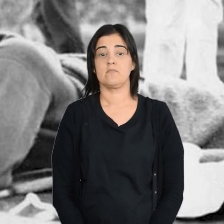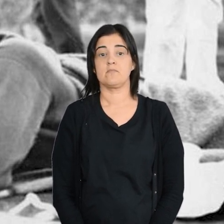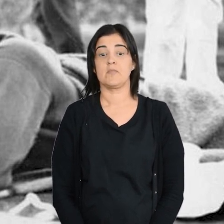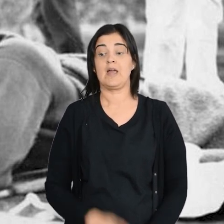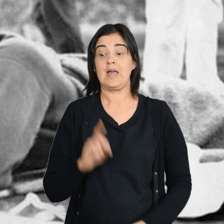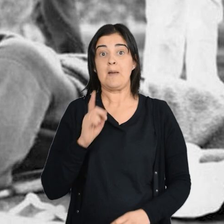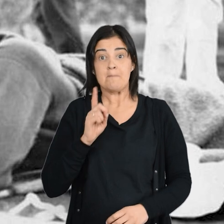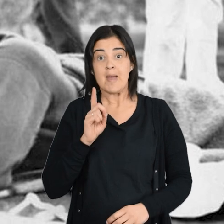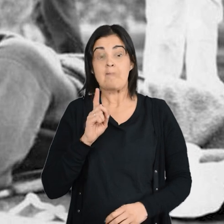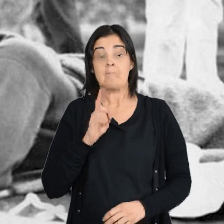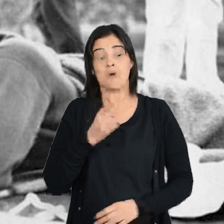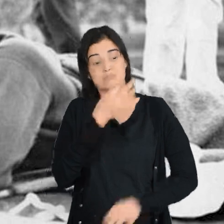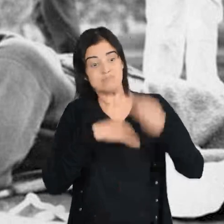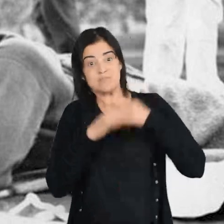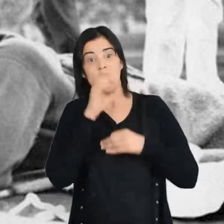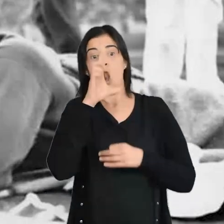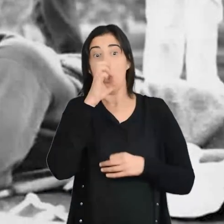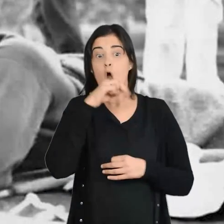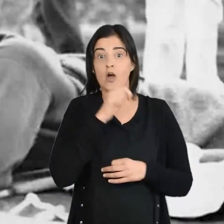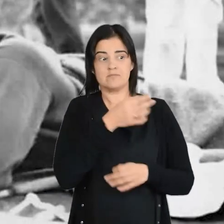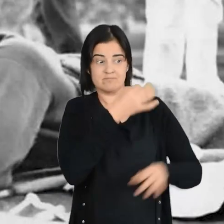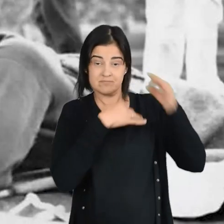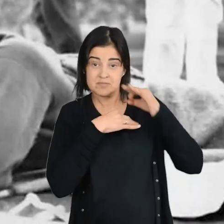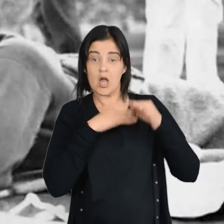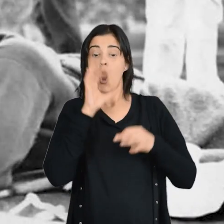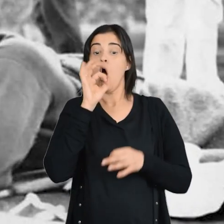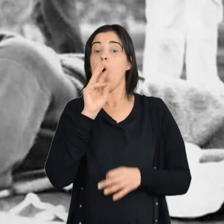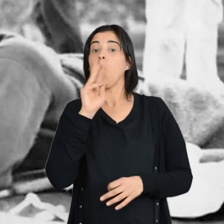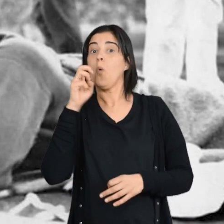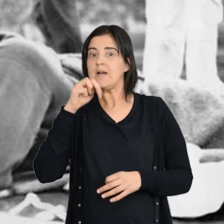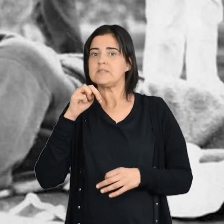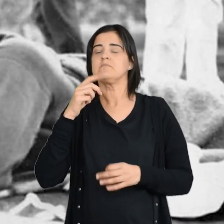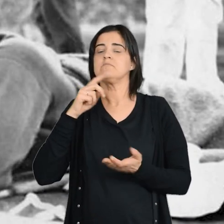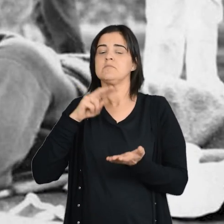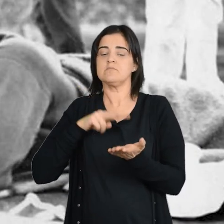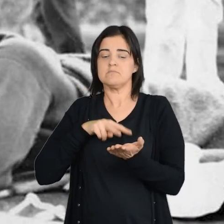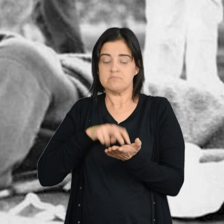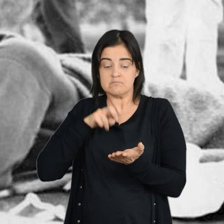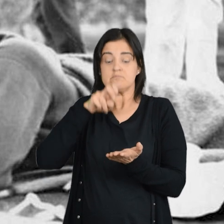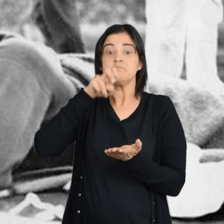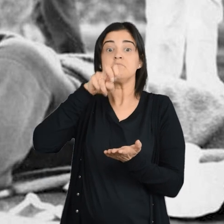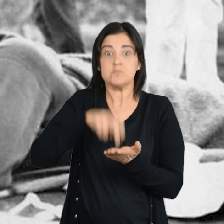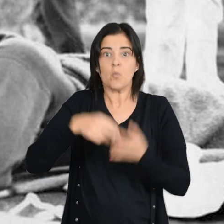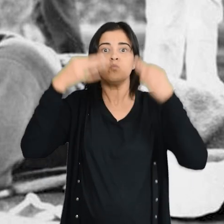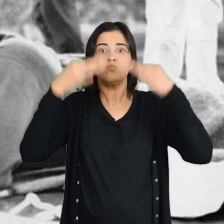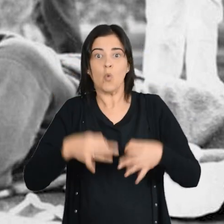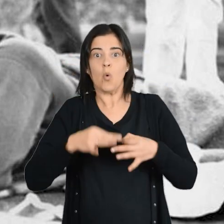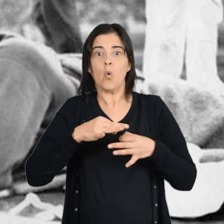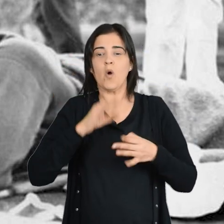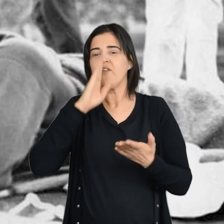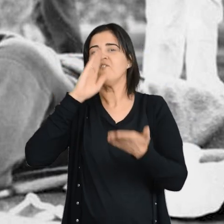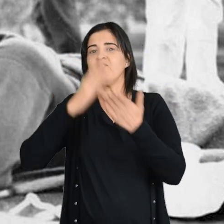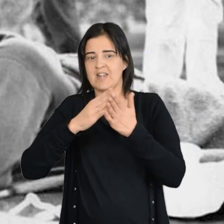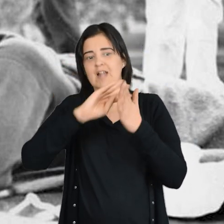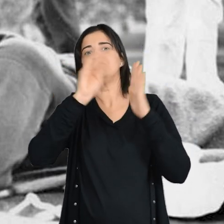siguiendo el consejo de León es que wens consigue realizar su tercer salto en forma válida y pasar a la final